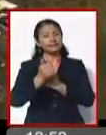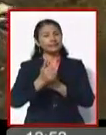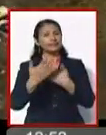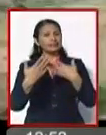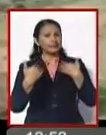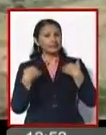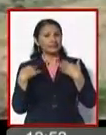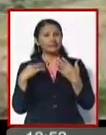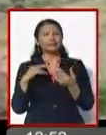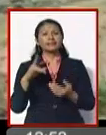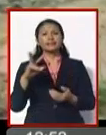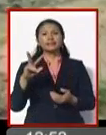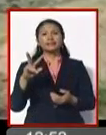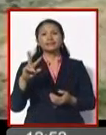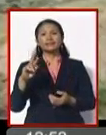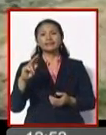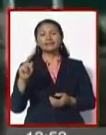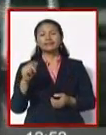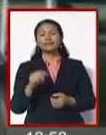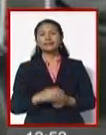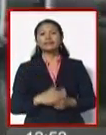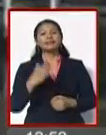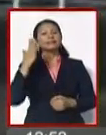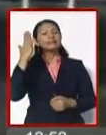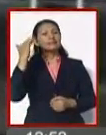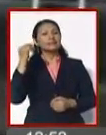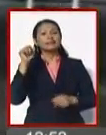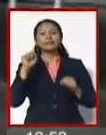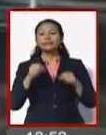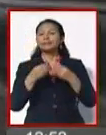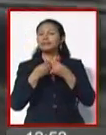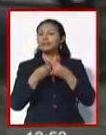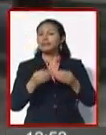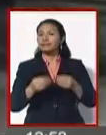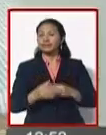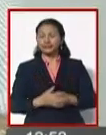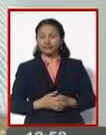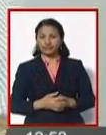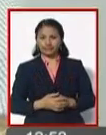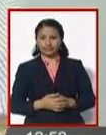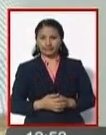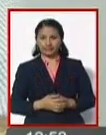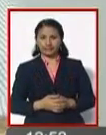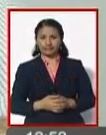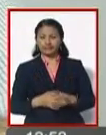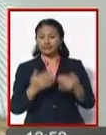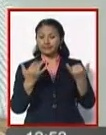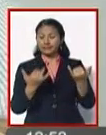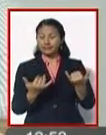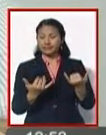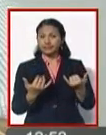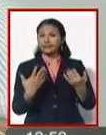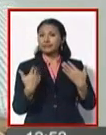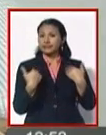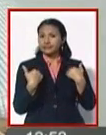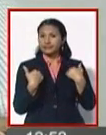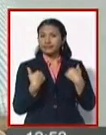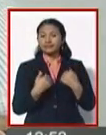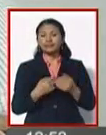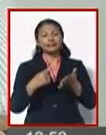ahora tendría el Aeropuerto Internacional Birubiru porque podría perder su categoría. Bolivia hoy por hoy tiene